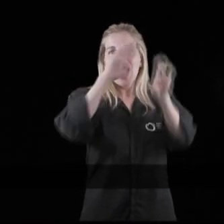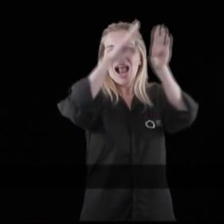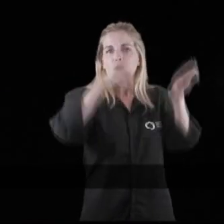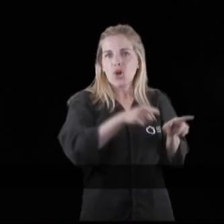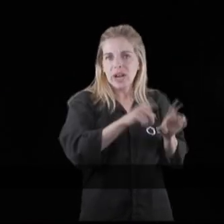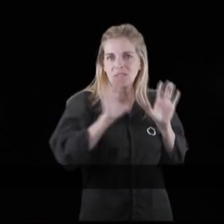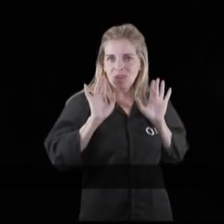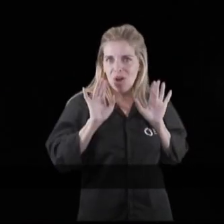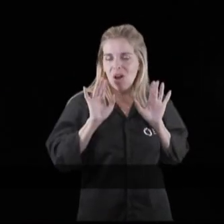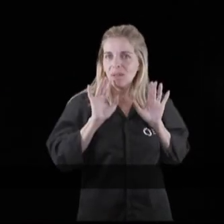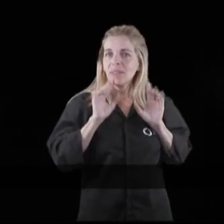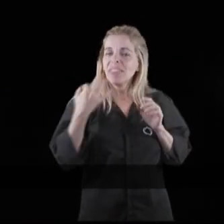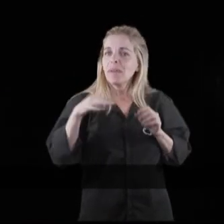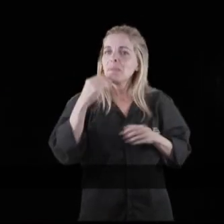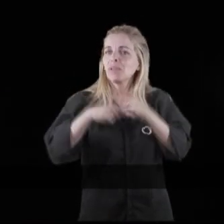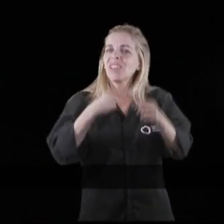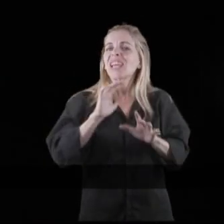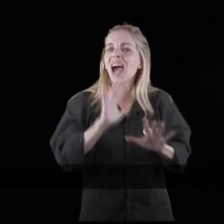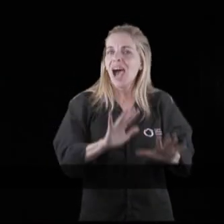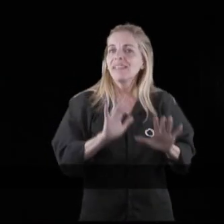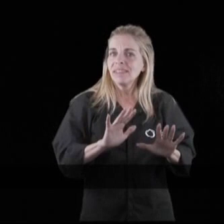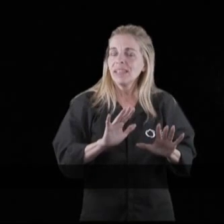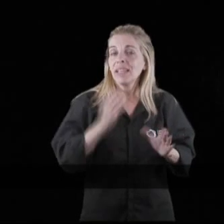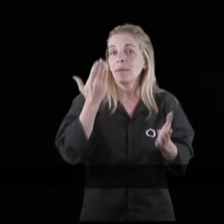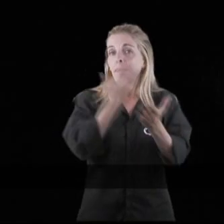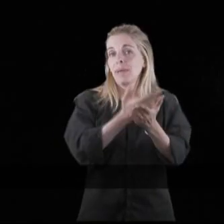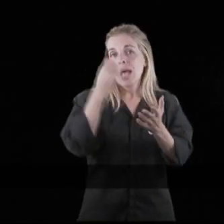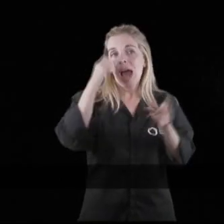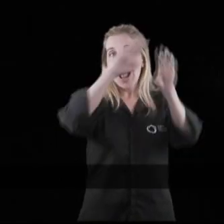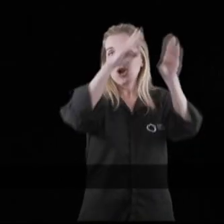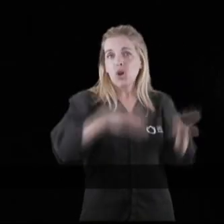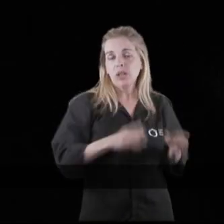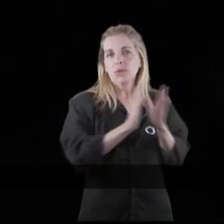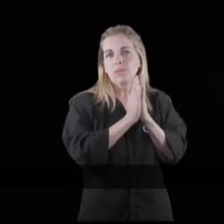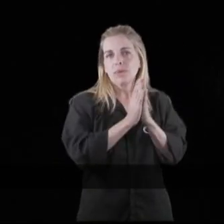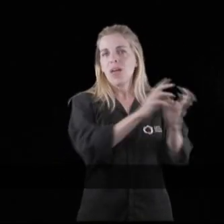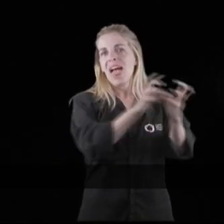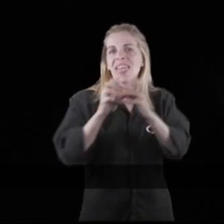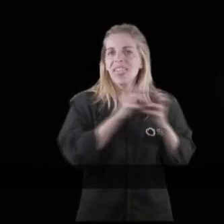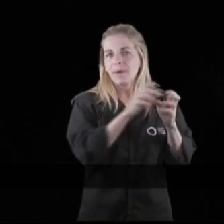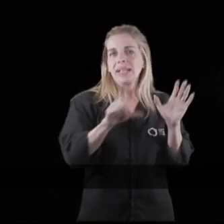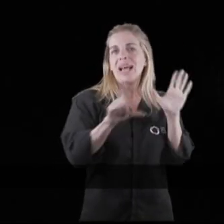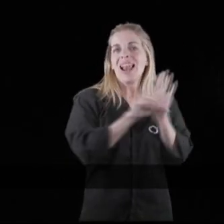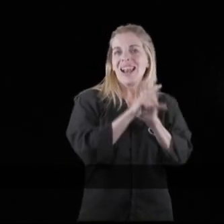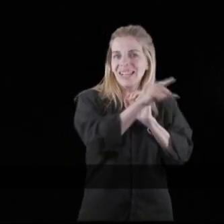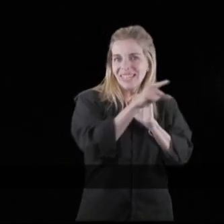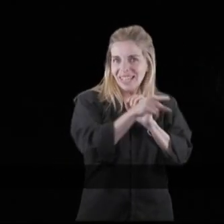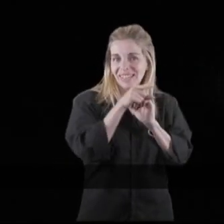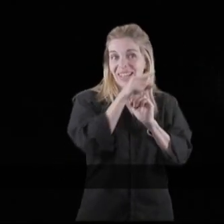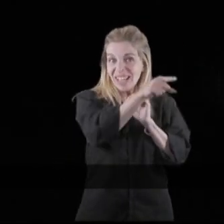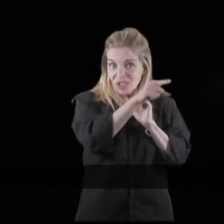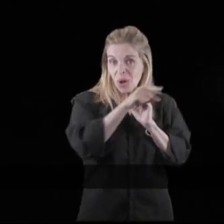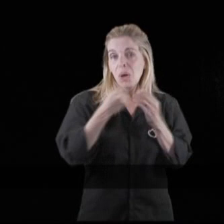Tenemos que seguir con esa lógica y tenemos que pedir al Congreso que trate esas leyes, que son el resultado del